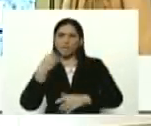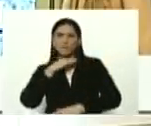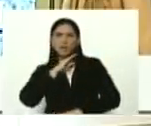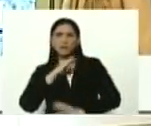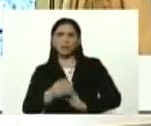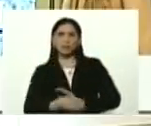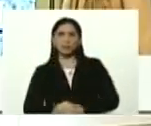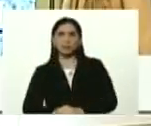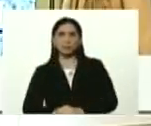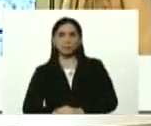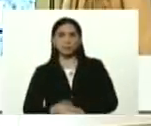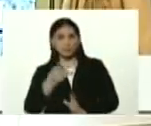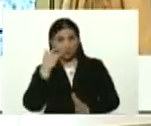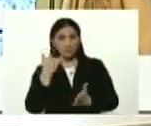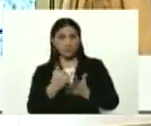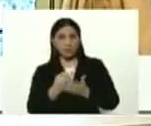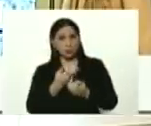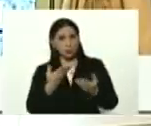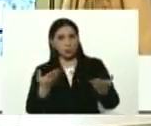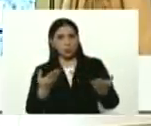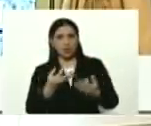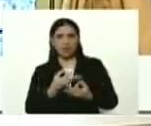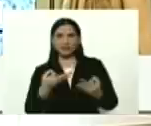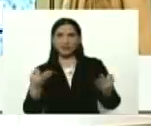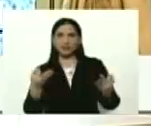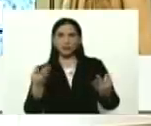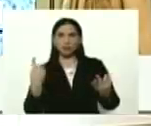enfermo. Fíjense ustedes el éxito que tuvo,